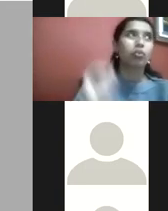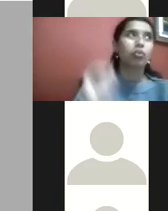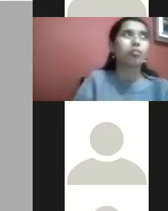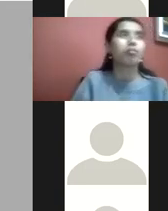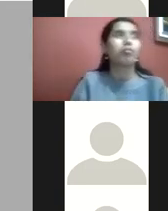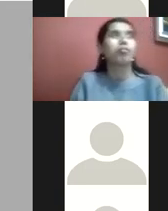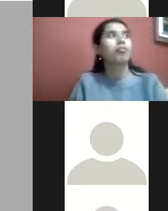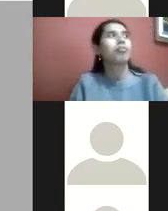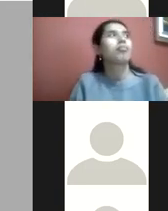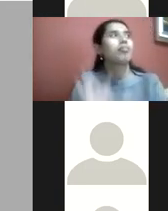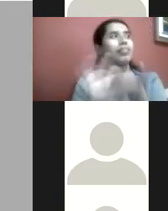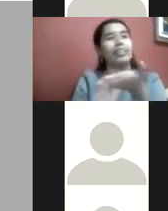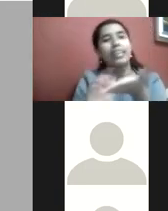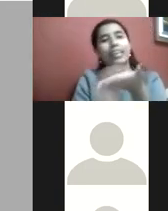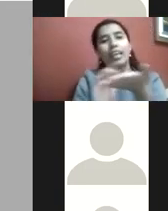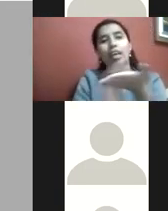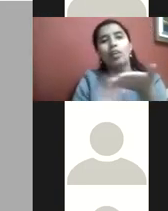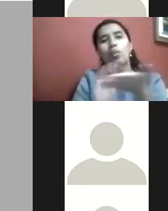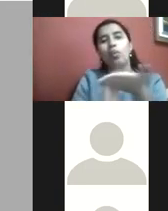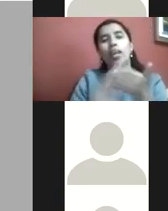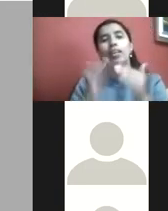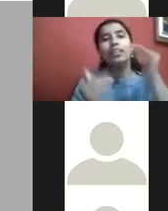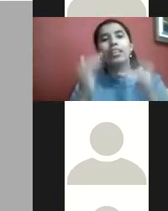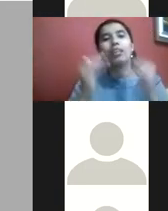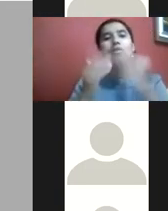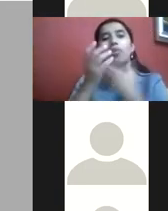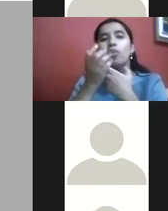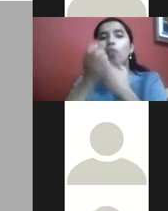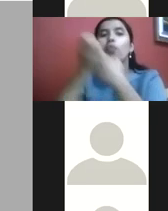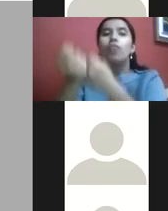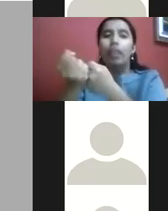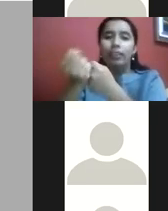hay que calcular el intervalo de confianza del 95%.